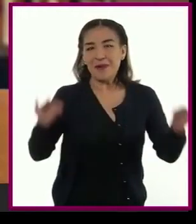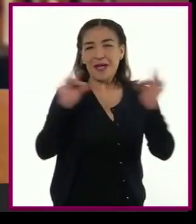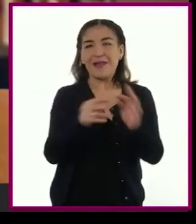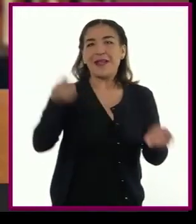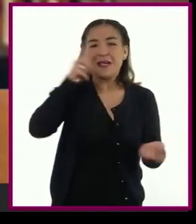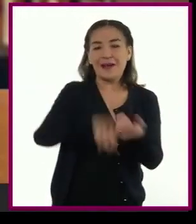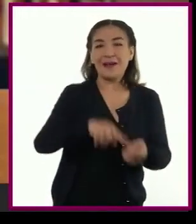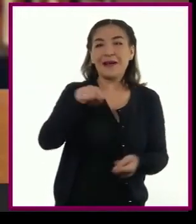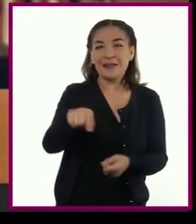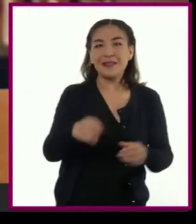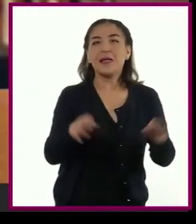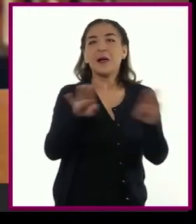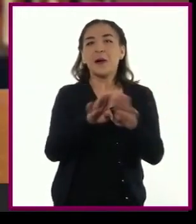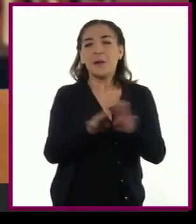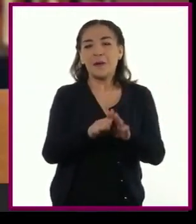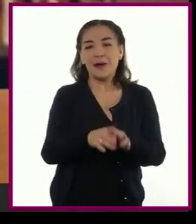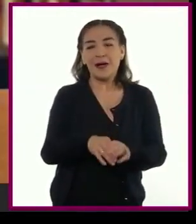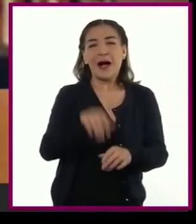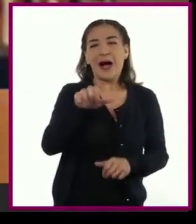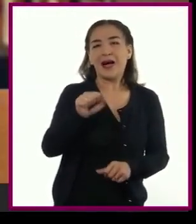el nacimiento de la